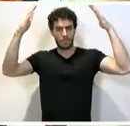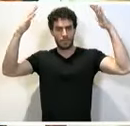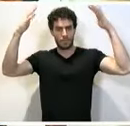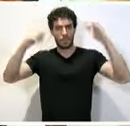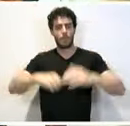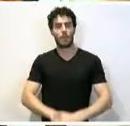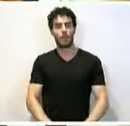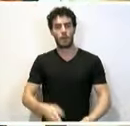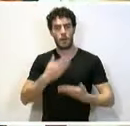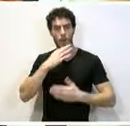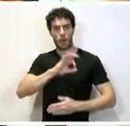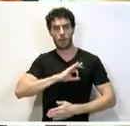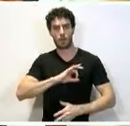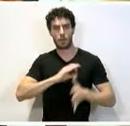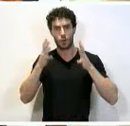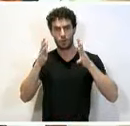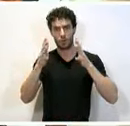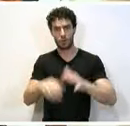Gracias, señor consejero.